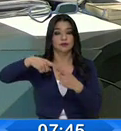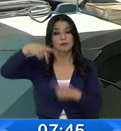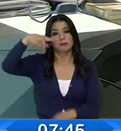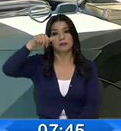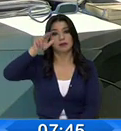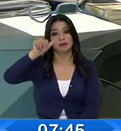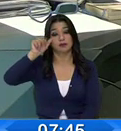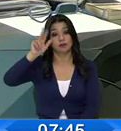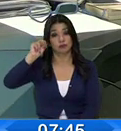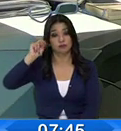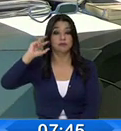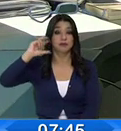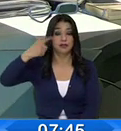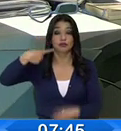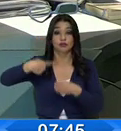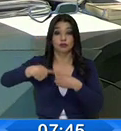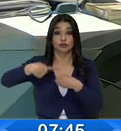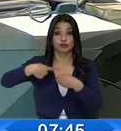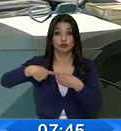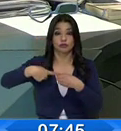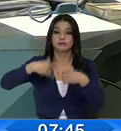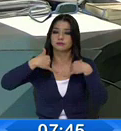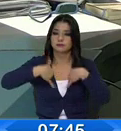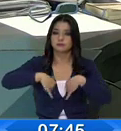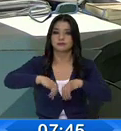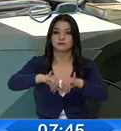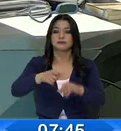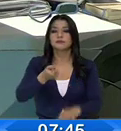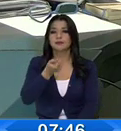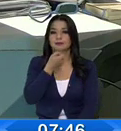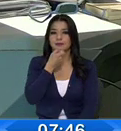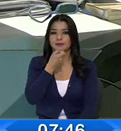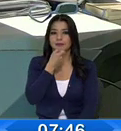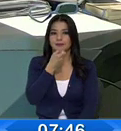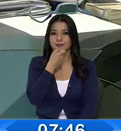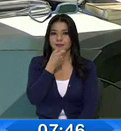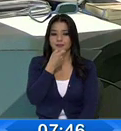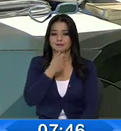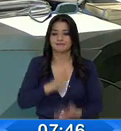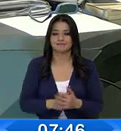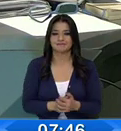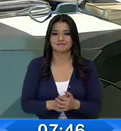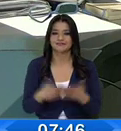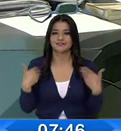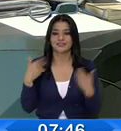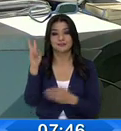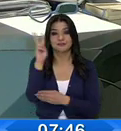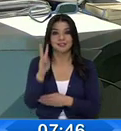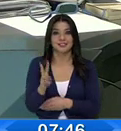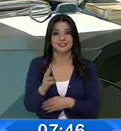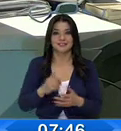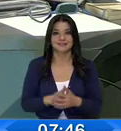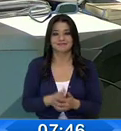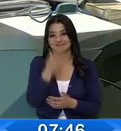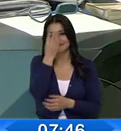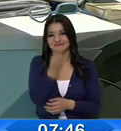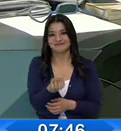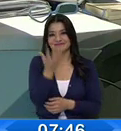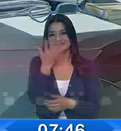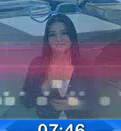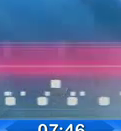y radio quito noticiero líder en la radio continuamos este diálogo luego de la siguiente pausa félix viernes muy buen